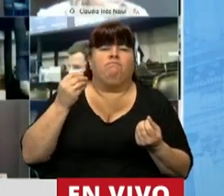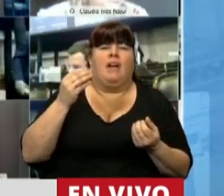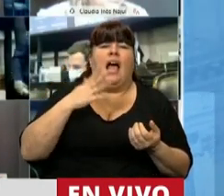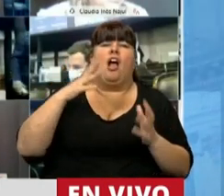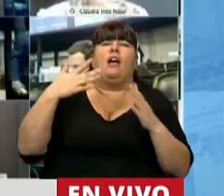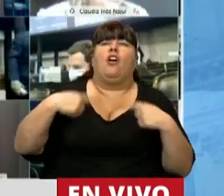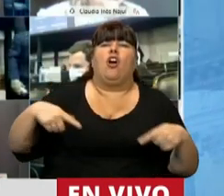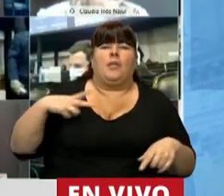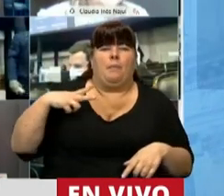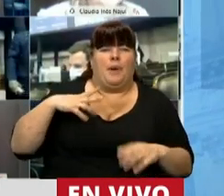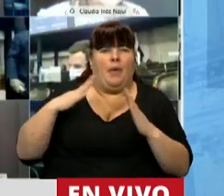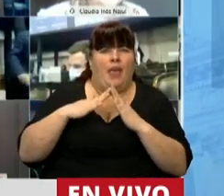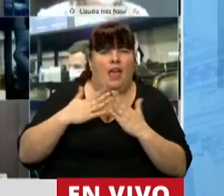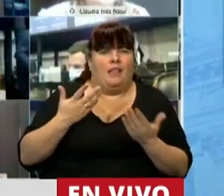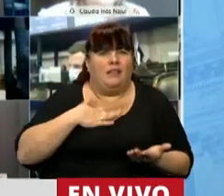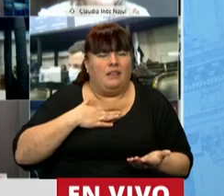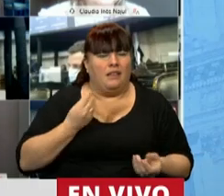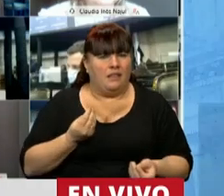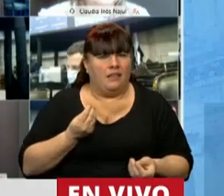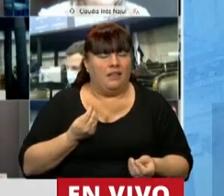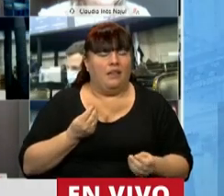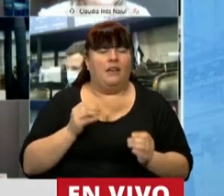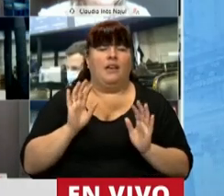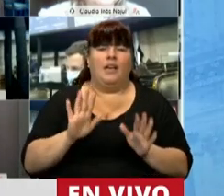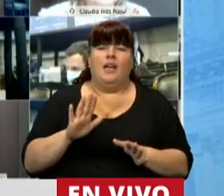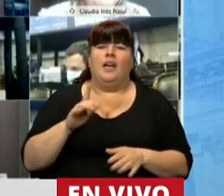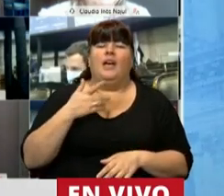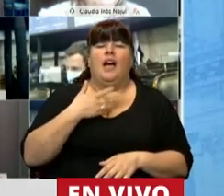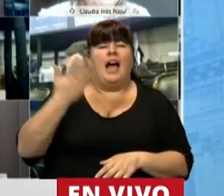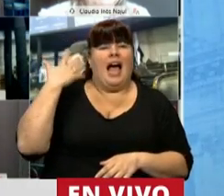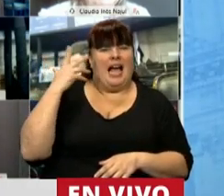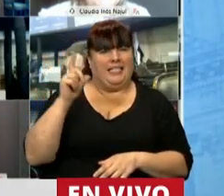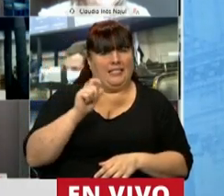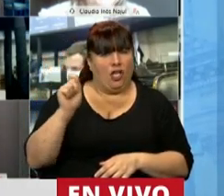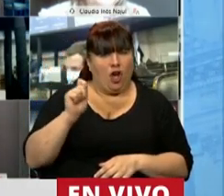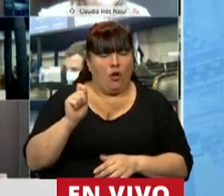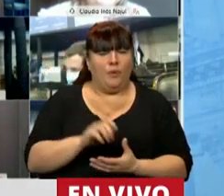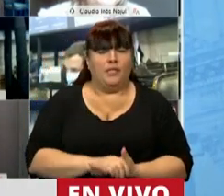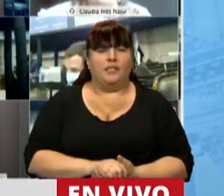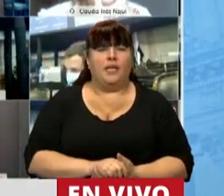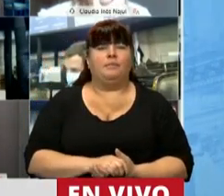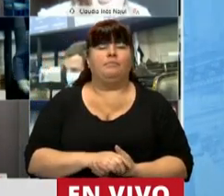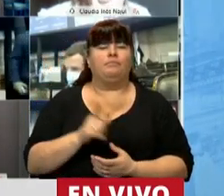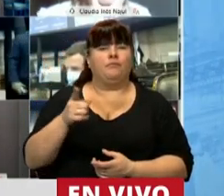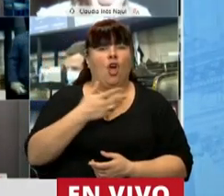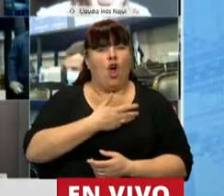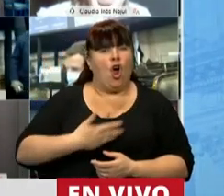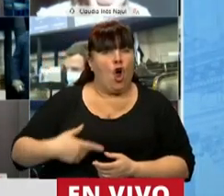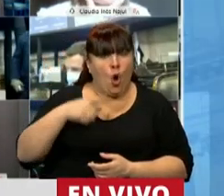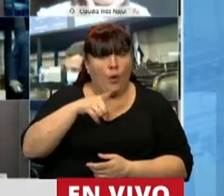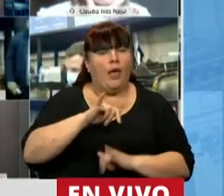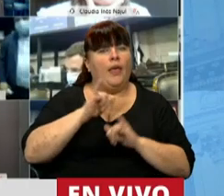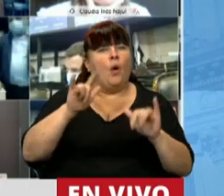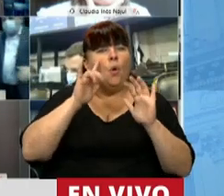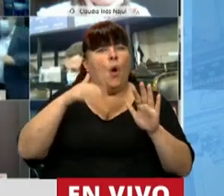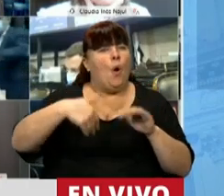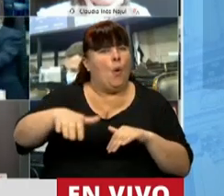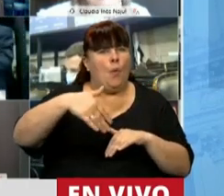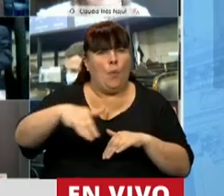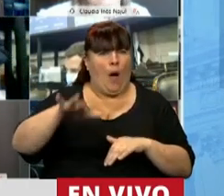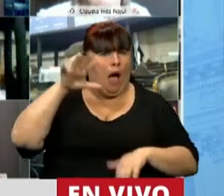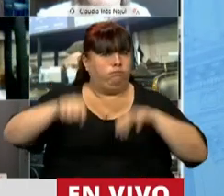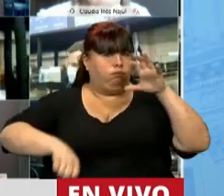propiedad privada. Señor presidente, fue hace 5 meses atrás cuando el mismo oficialismo advertía que se venía